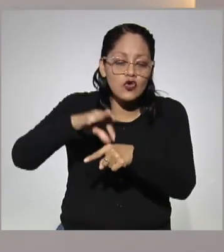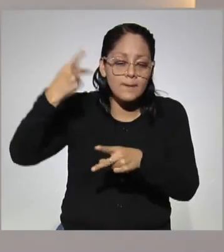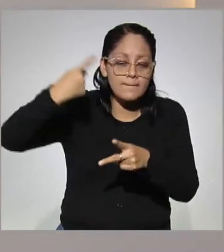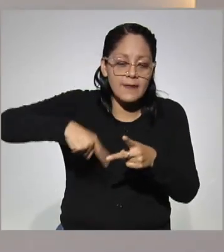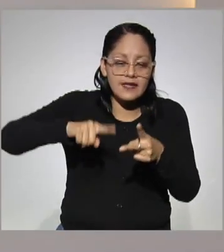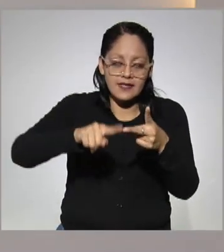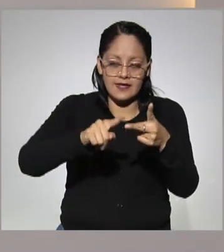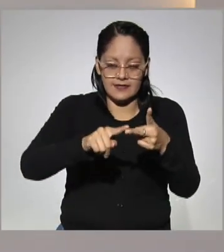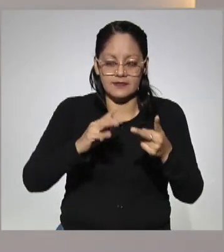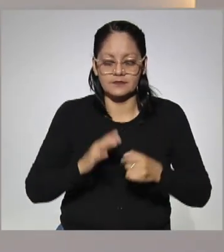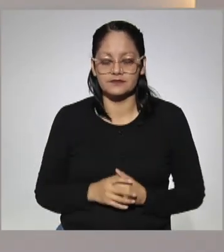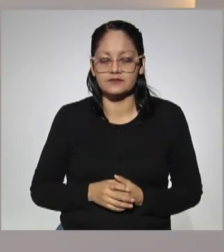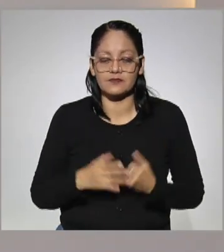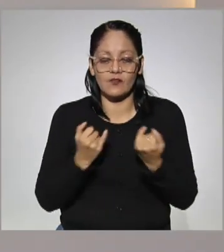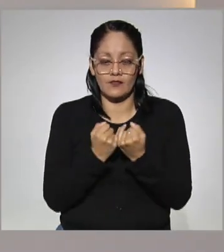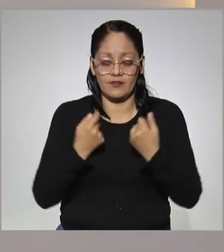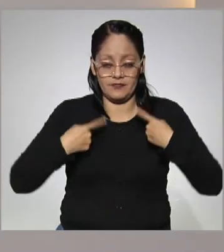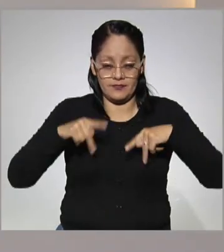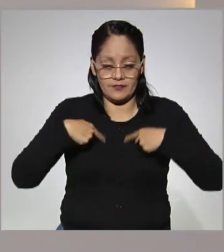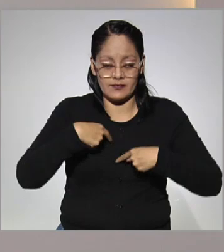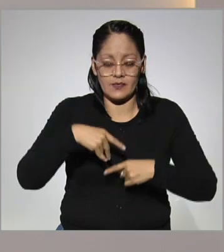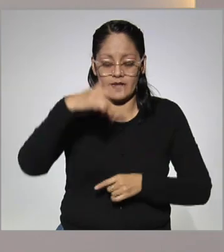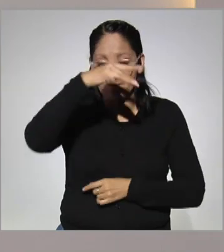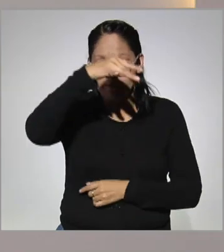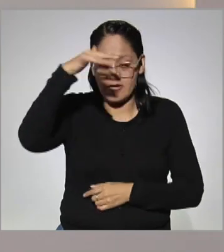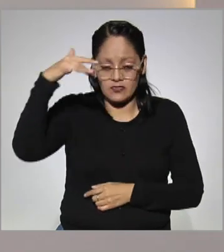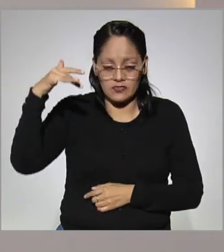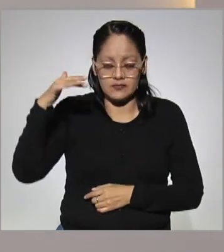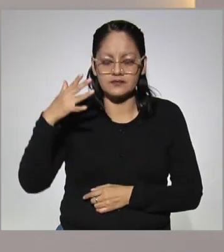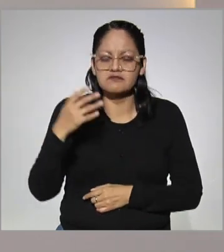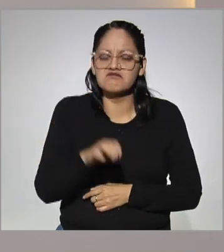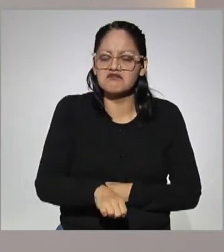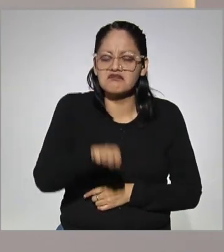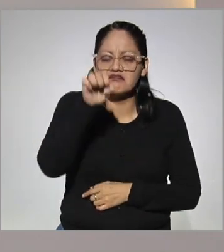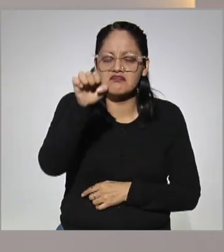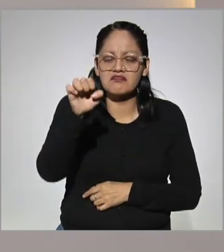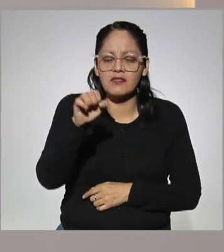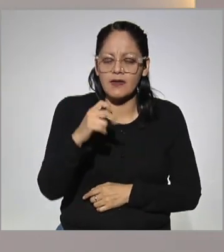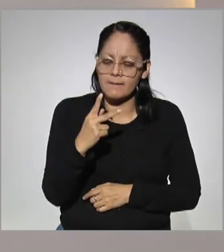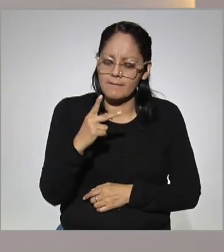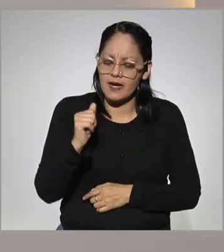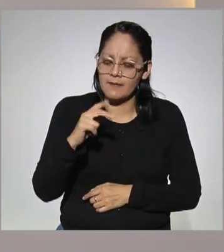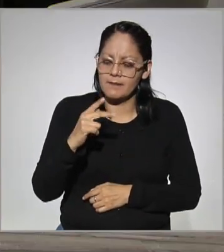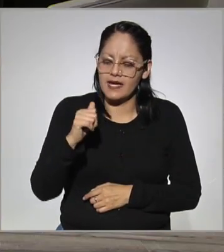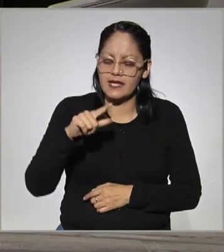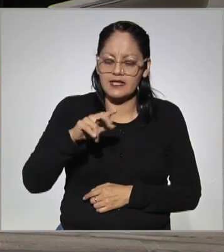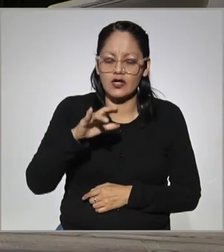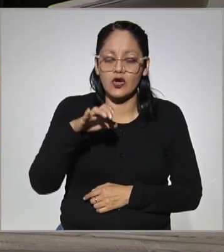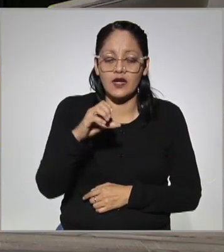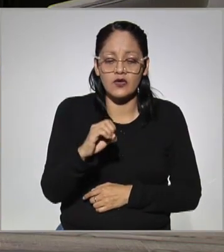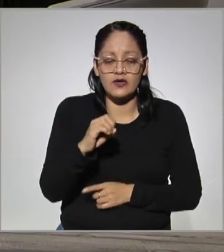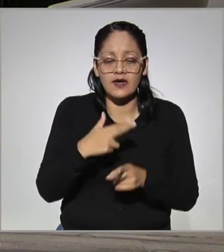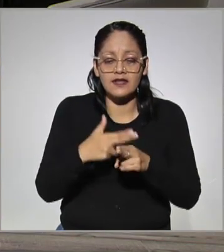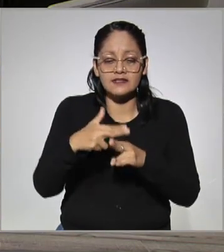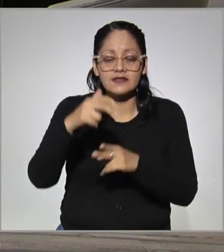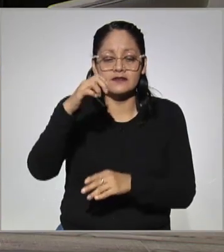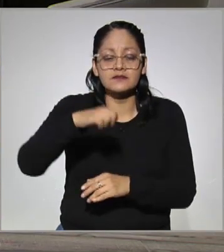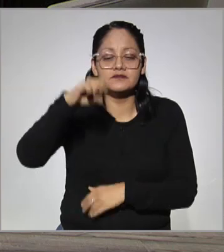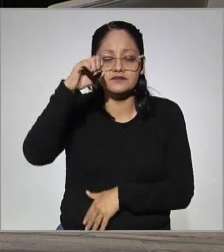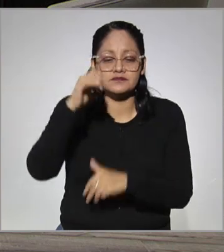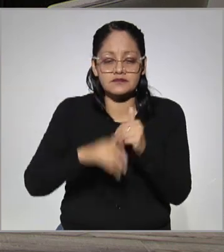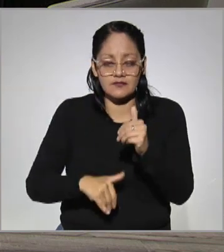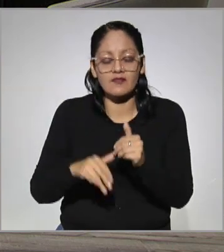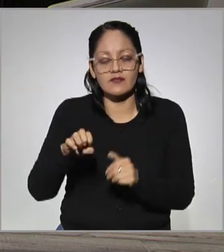También preguntan las personas mayores, mujeres mayores, ¿hasta qué edad se deben de hacer el Papa Nicolau? Sí, 65 años